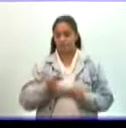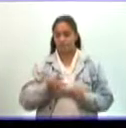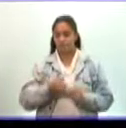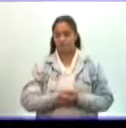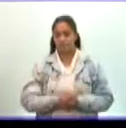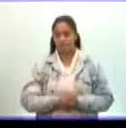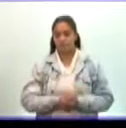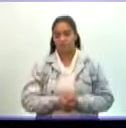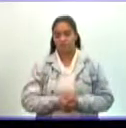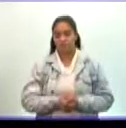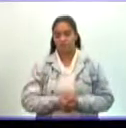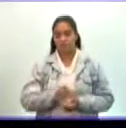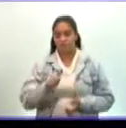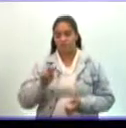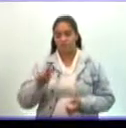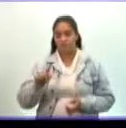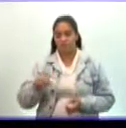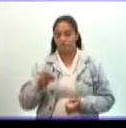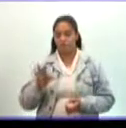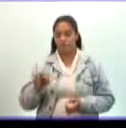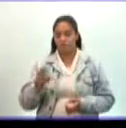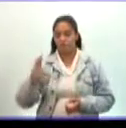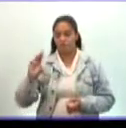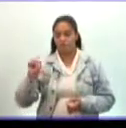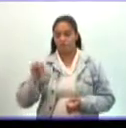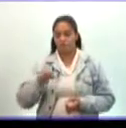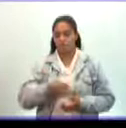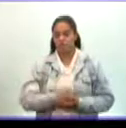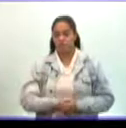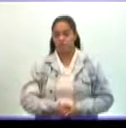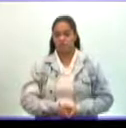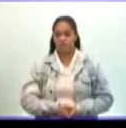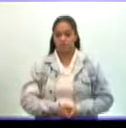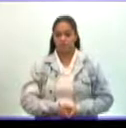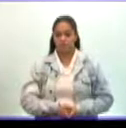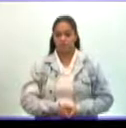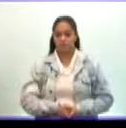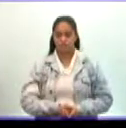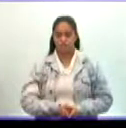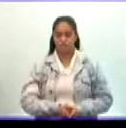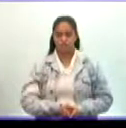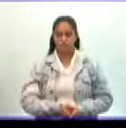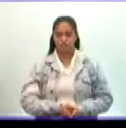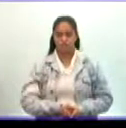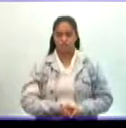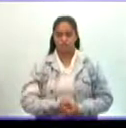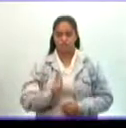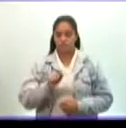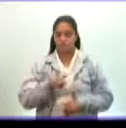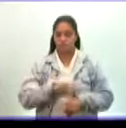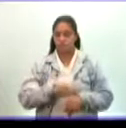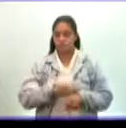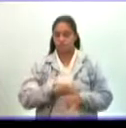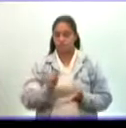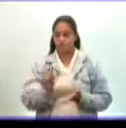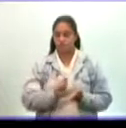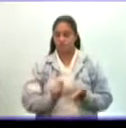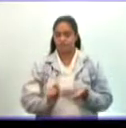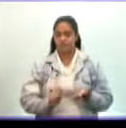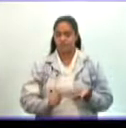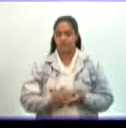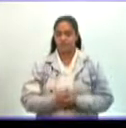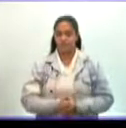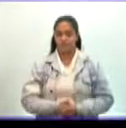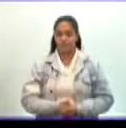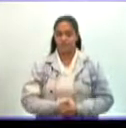sería 12,8 centímetros. Tienes ahora un tiempo para copiar lo